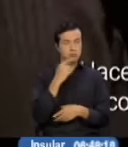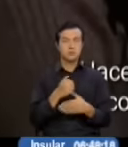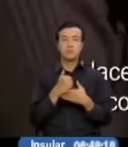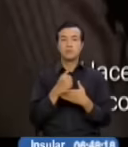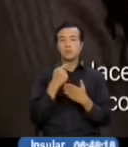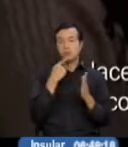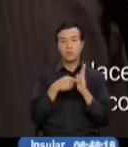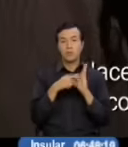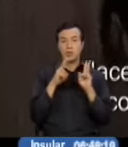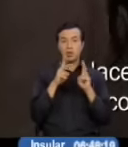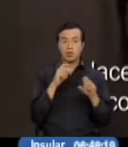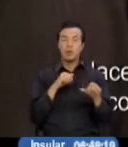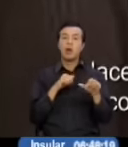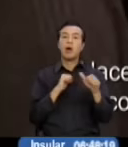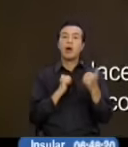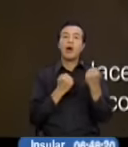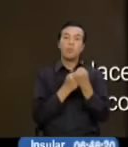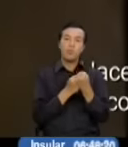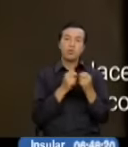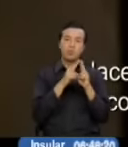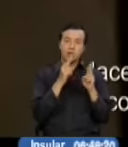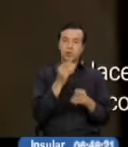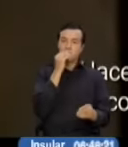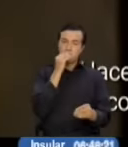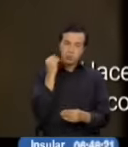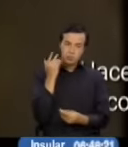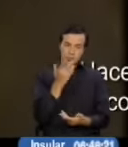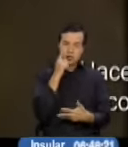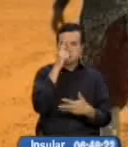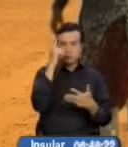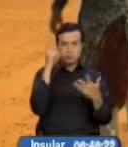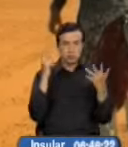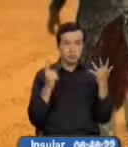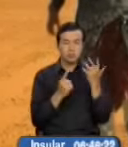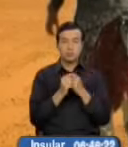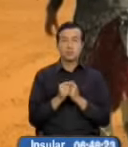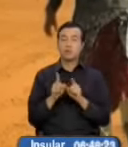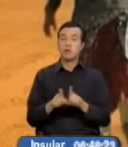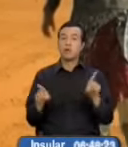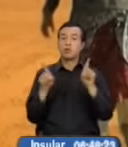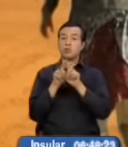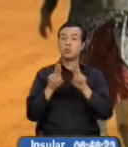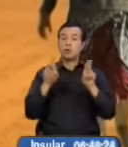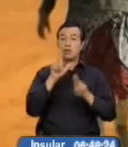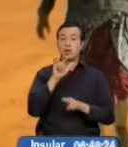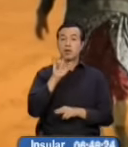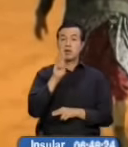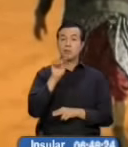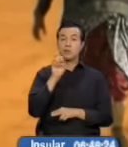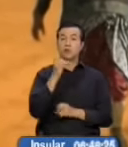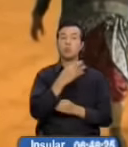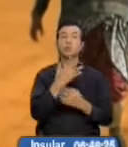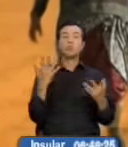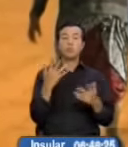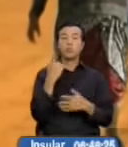como asistencia humanitaria, alimentación, entre otros. Según datos de la ONU, en Líbano existen